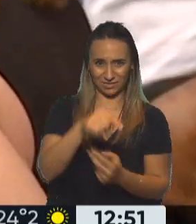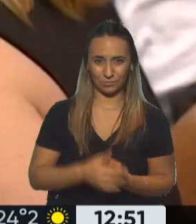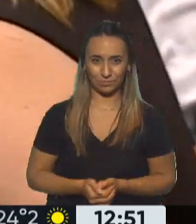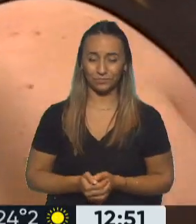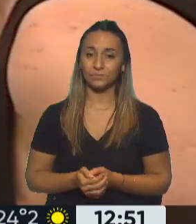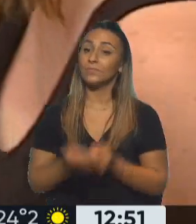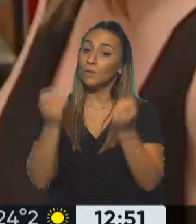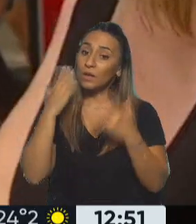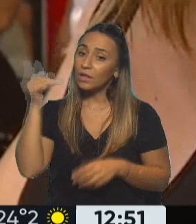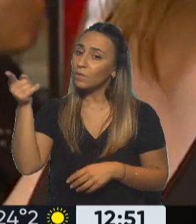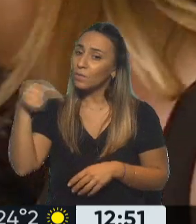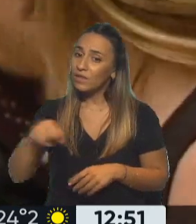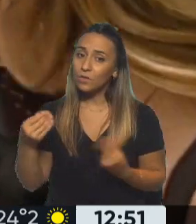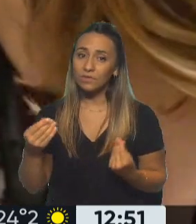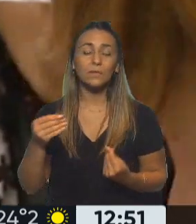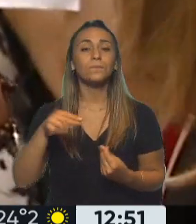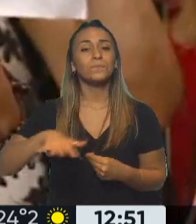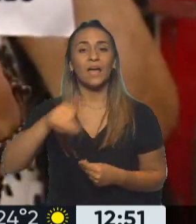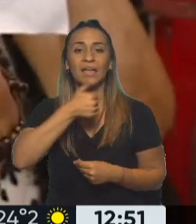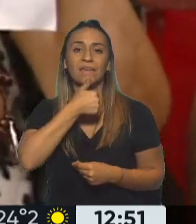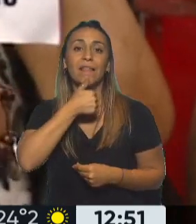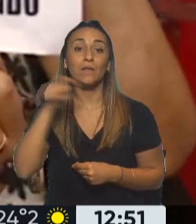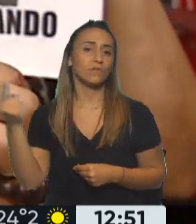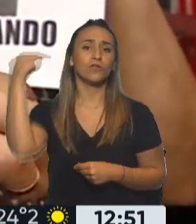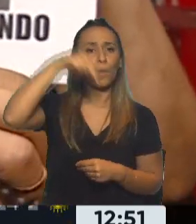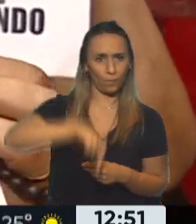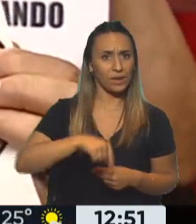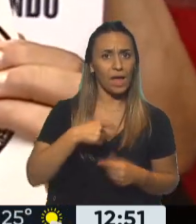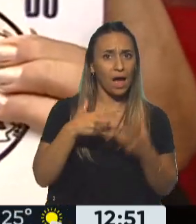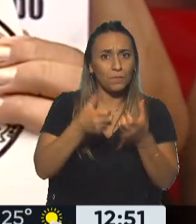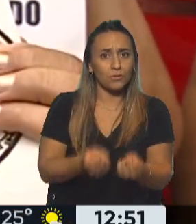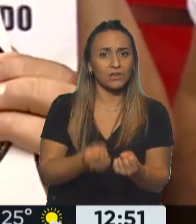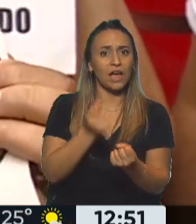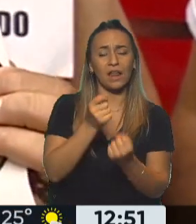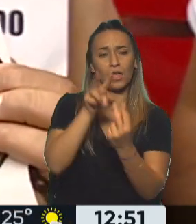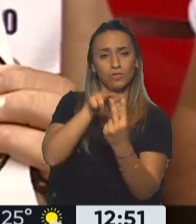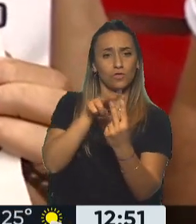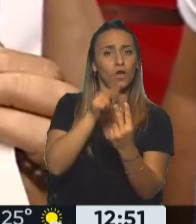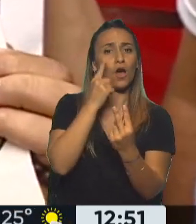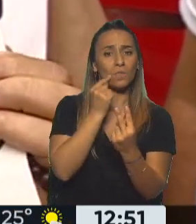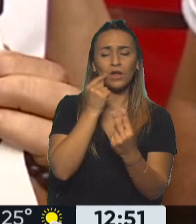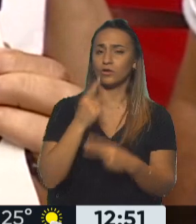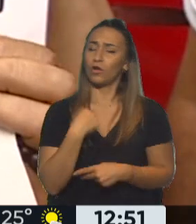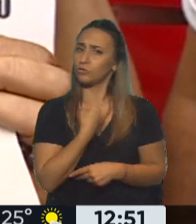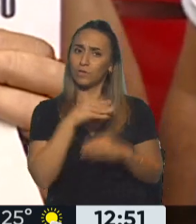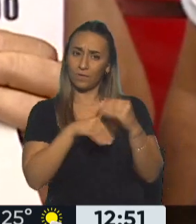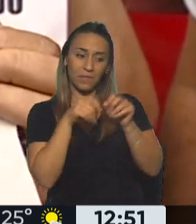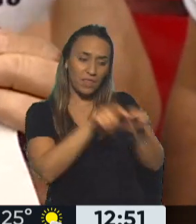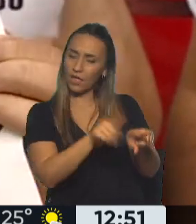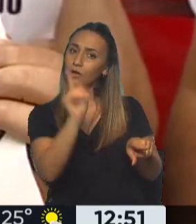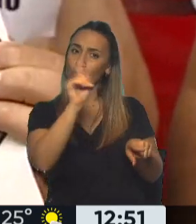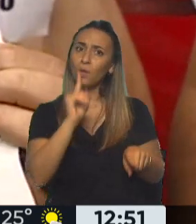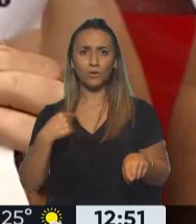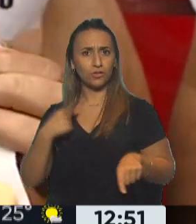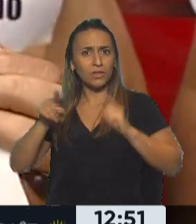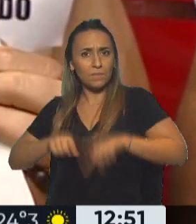¿Desde dónde vienen? Desde Quilmes. ¿Por qué están acá? Porque vinimos a apoyar a Graciela y a Silvino. No somos familiares, pero somos padres